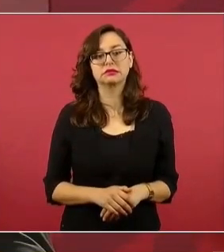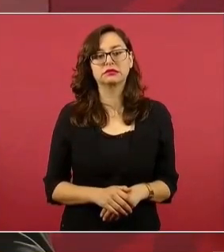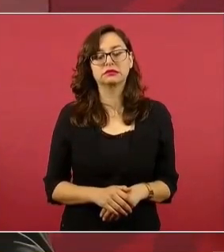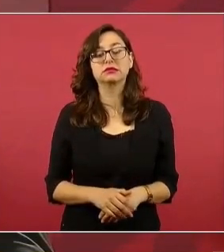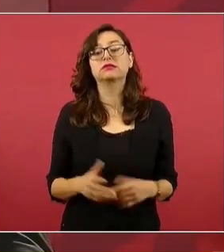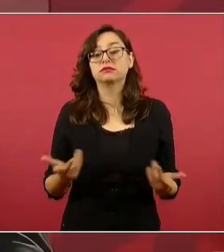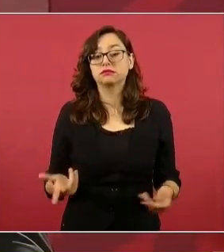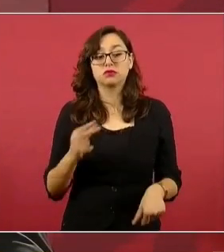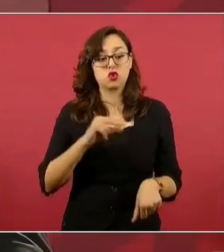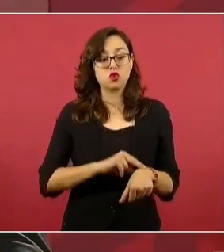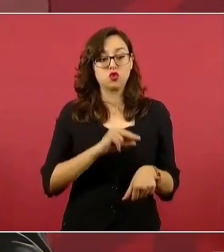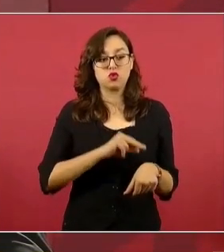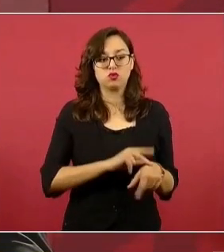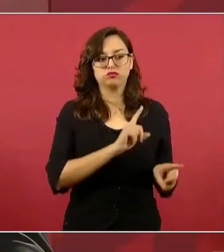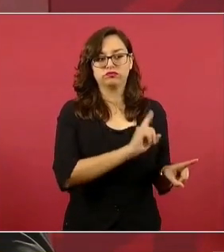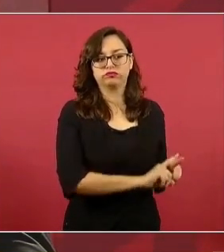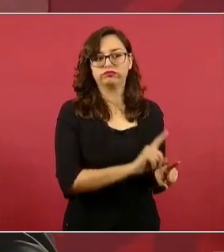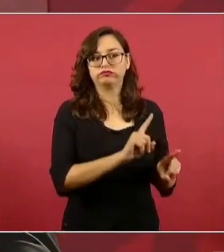facultativos,